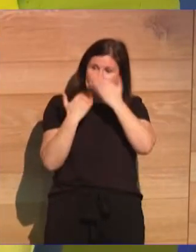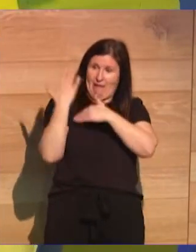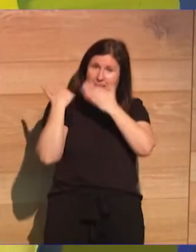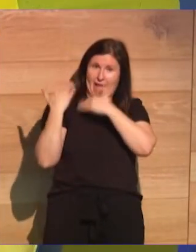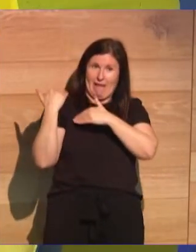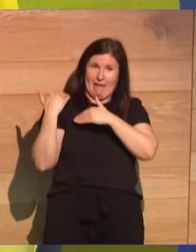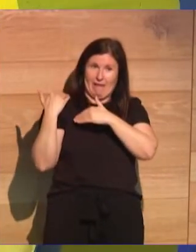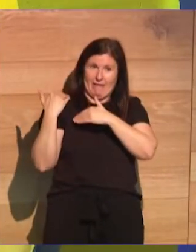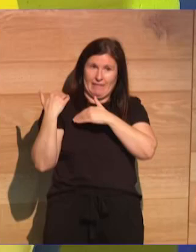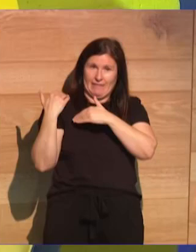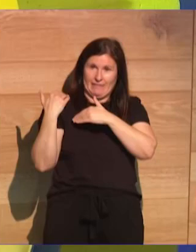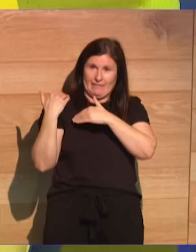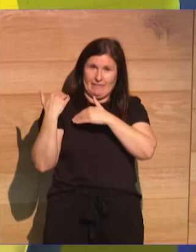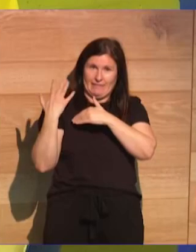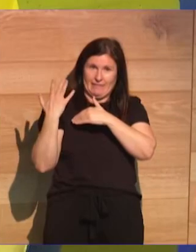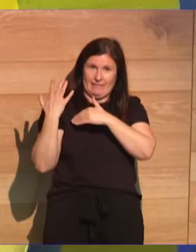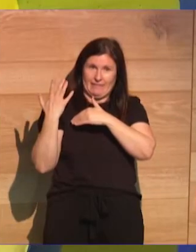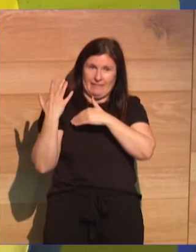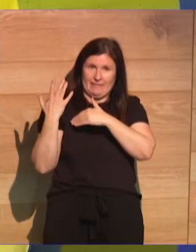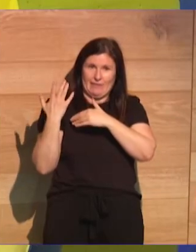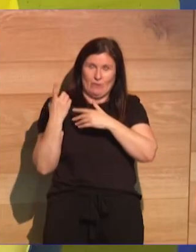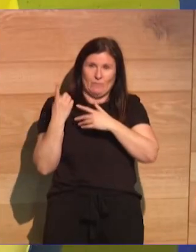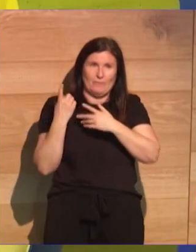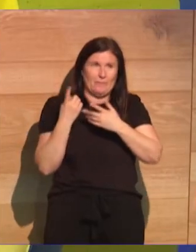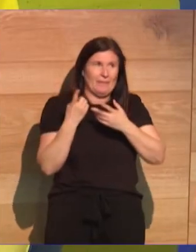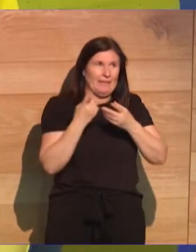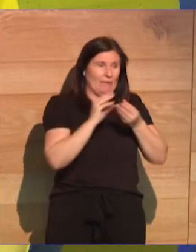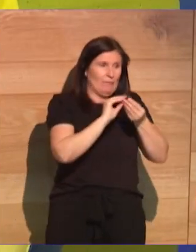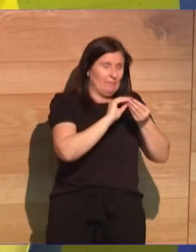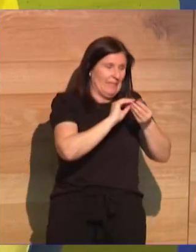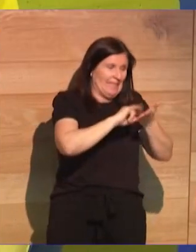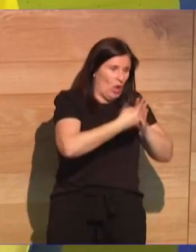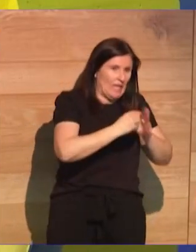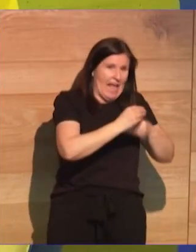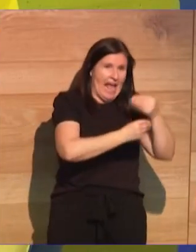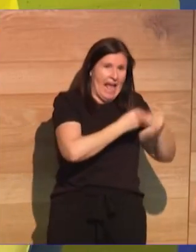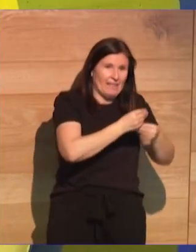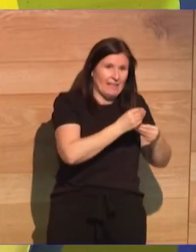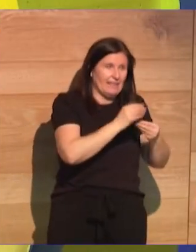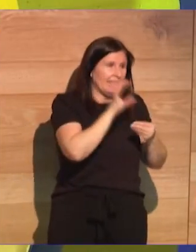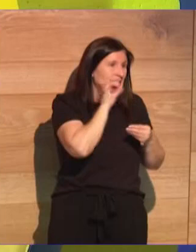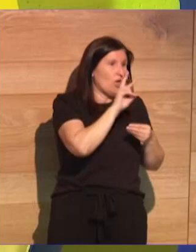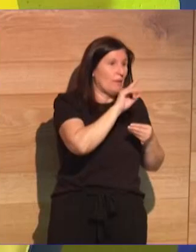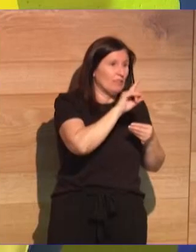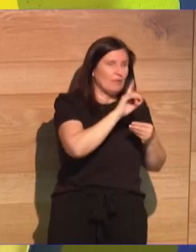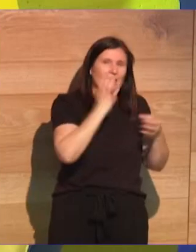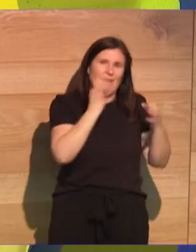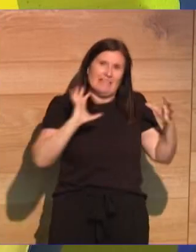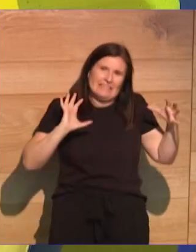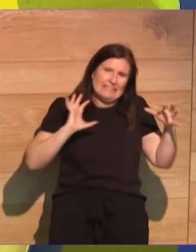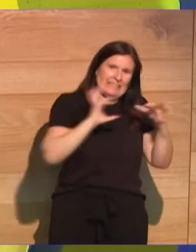con una forma de hacer tecnología que es del siglo XXI. Creo que